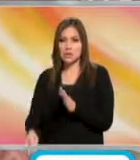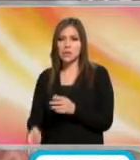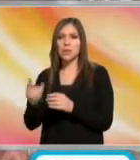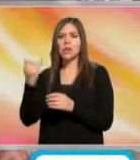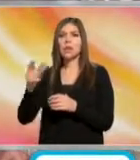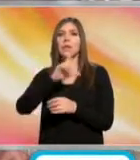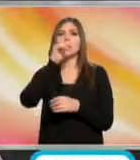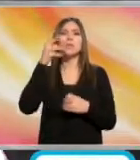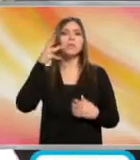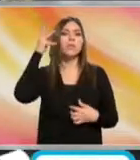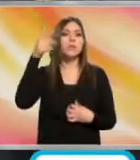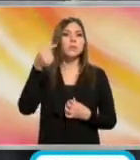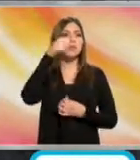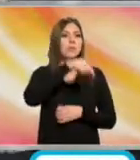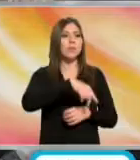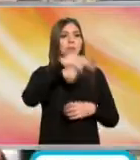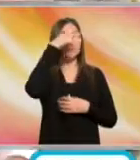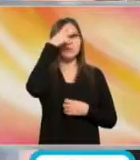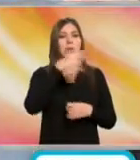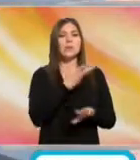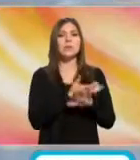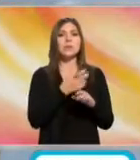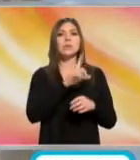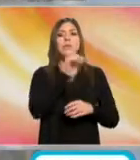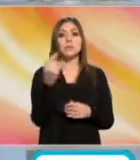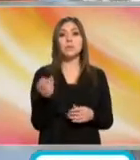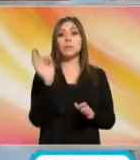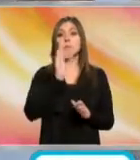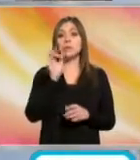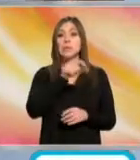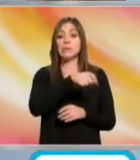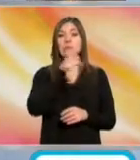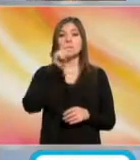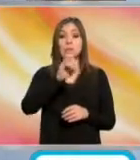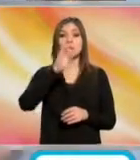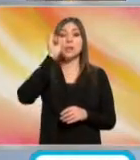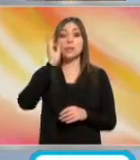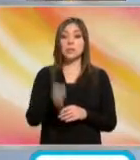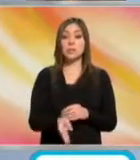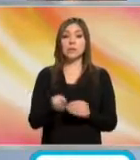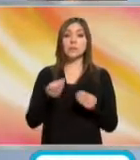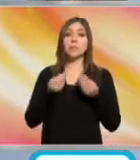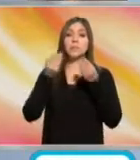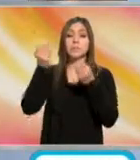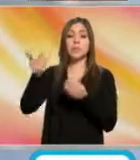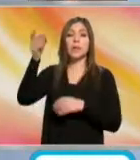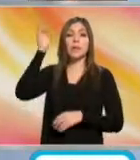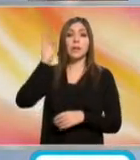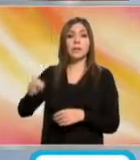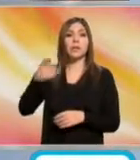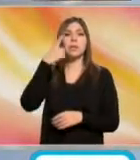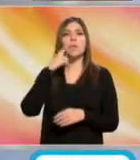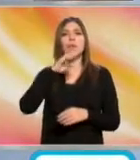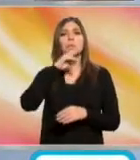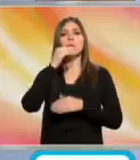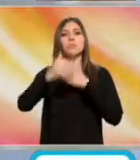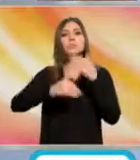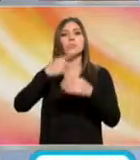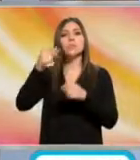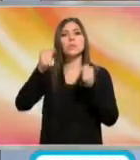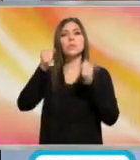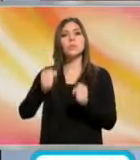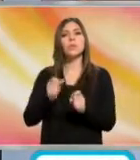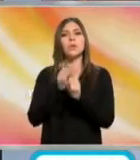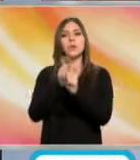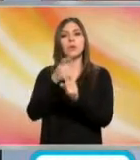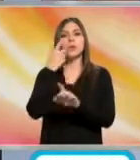migratorio entre México y Estados Unidos? Sienta un mal precedente porque precisamente esta orden ejecutiva supuestamente está creada para mejorar la seguridad de Estados Unidos